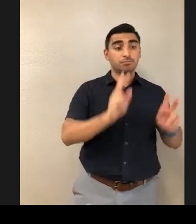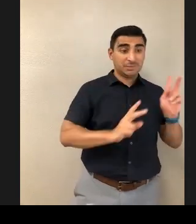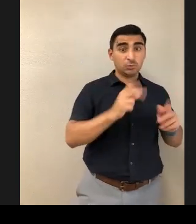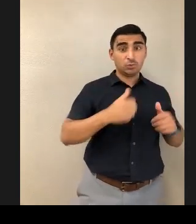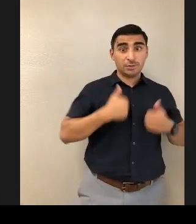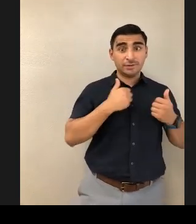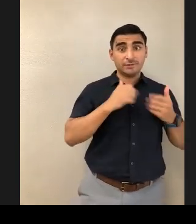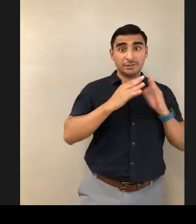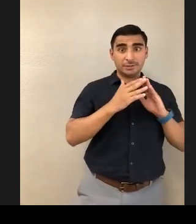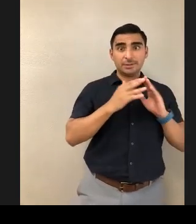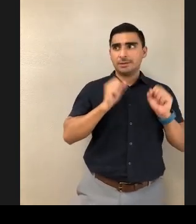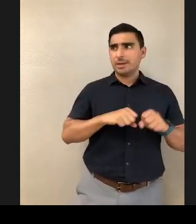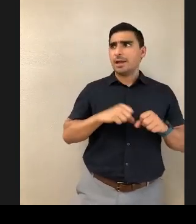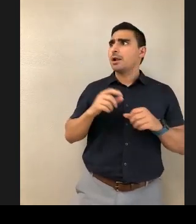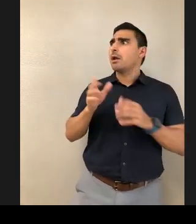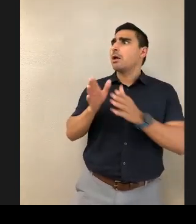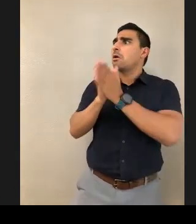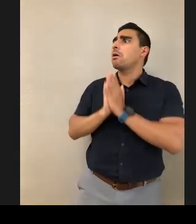pedir